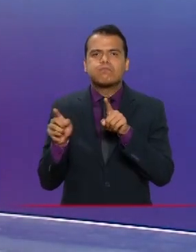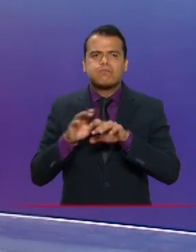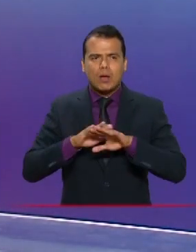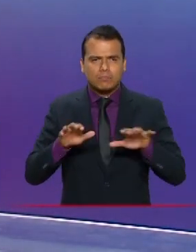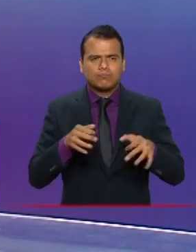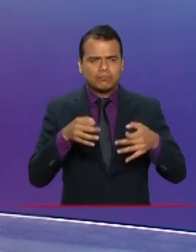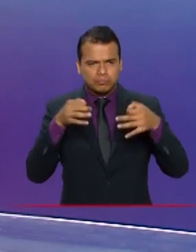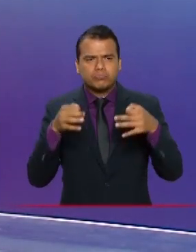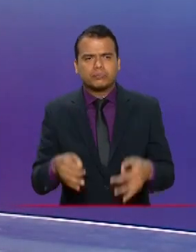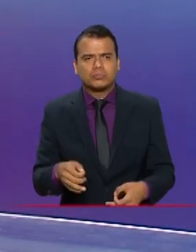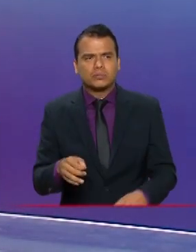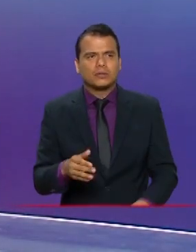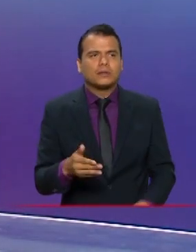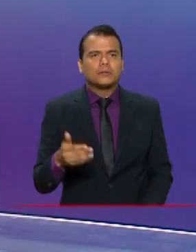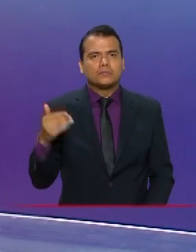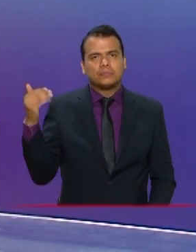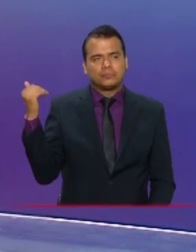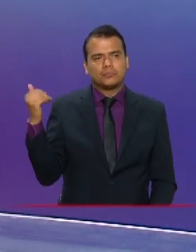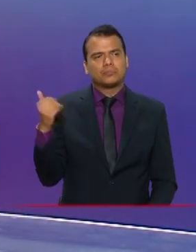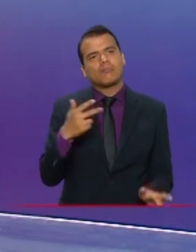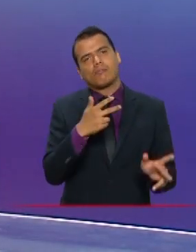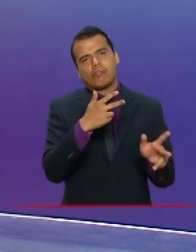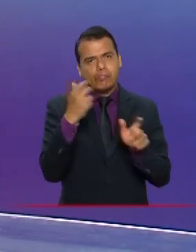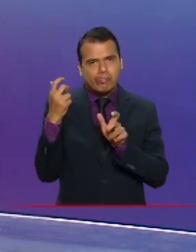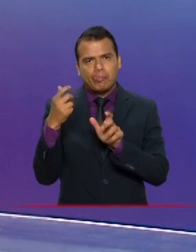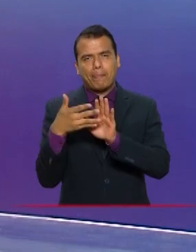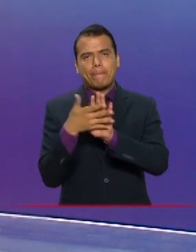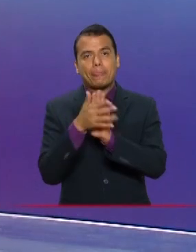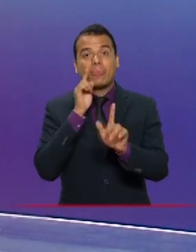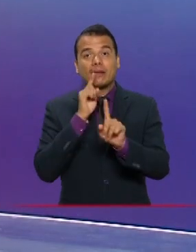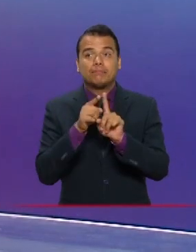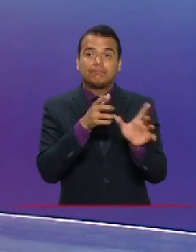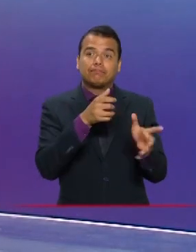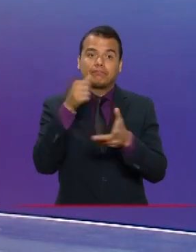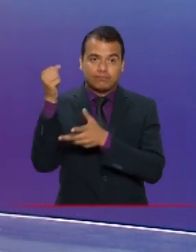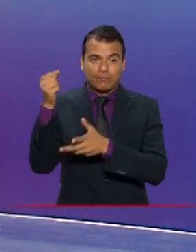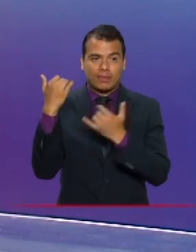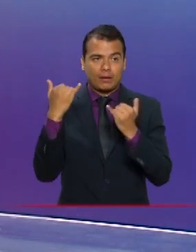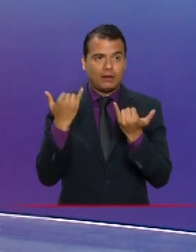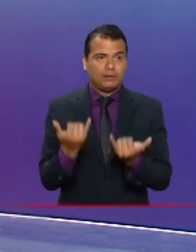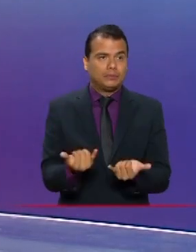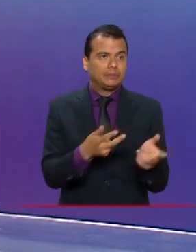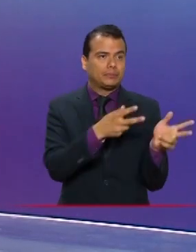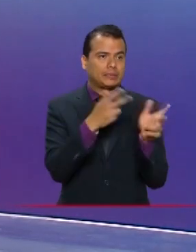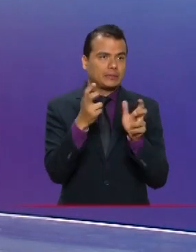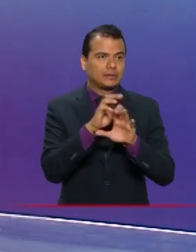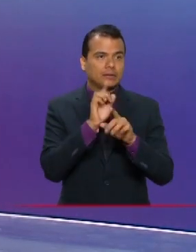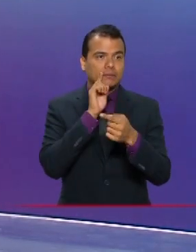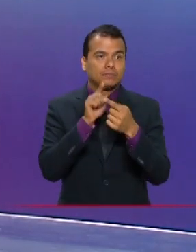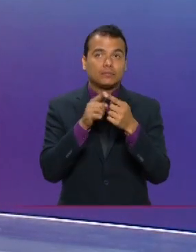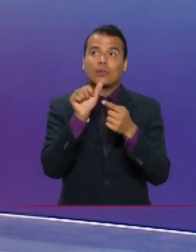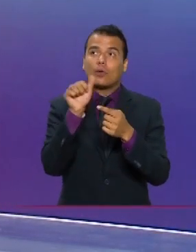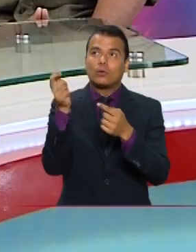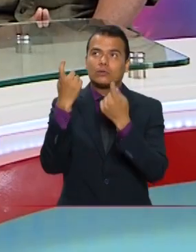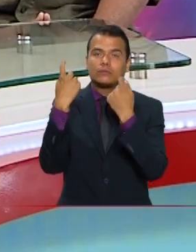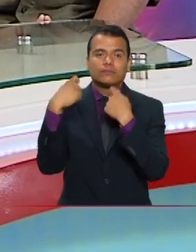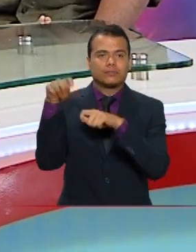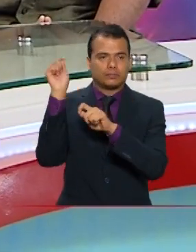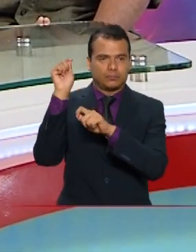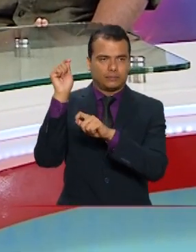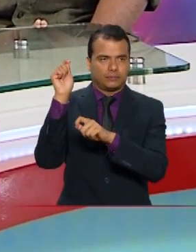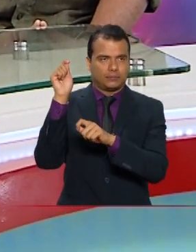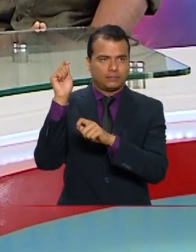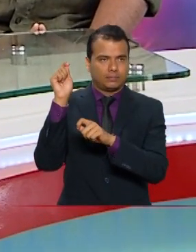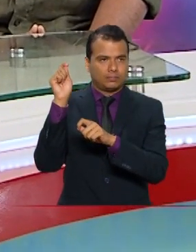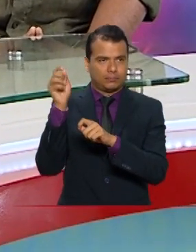ciberataques. Antes se robaban la información o la secuestraban para extorsionar. ¿Ahora se la roban para venderla? Claro que sí. Y